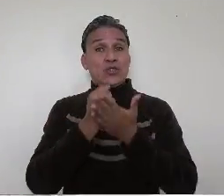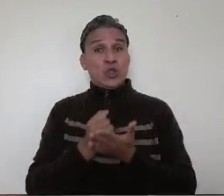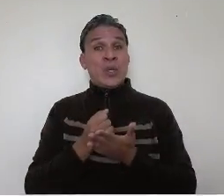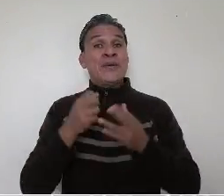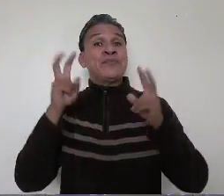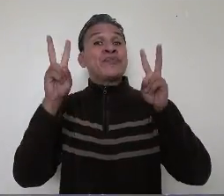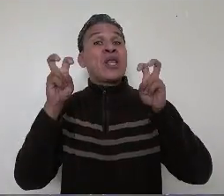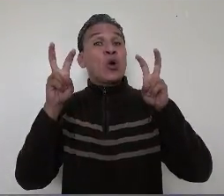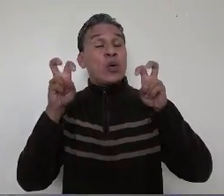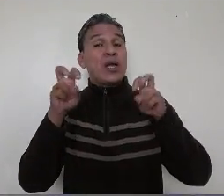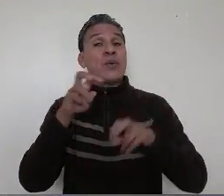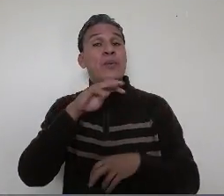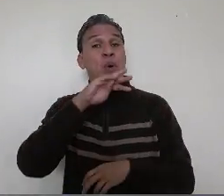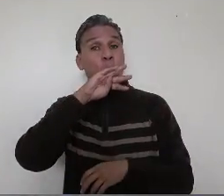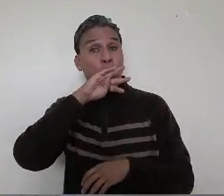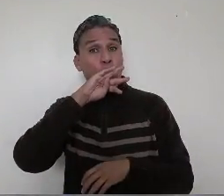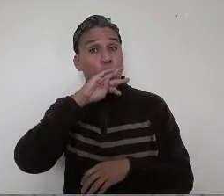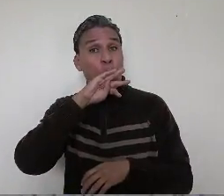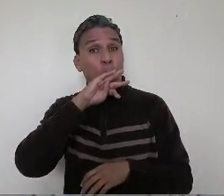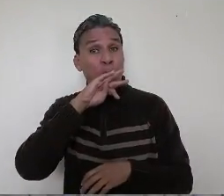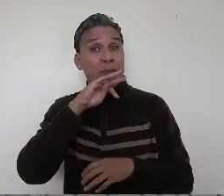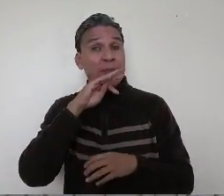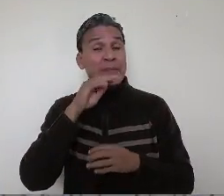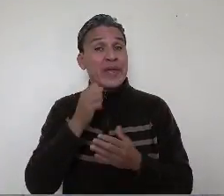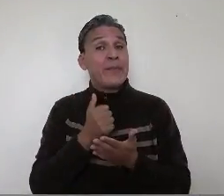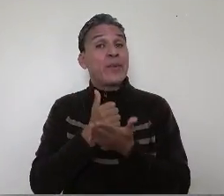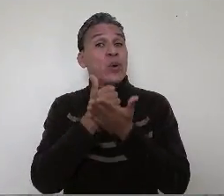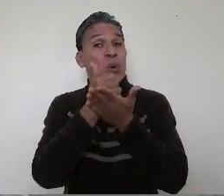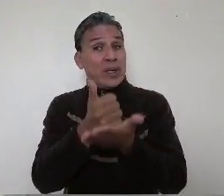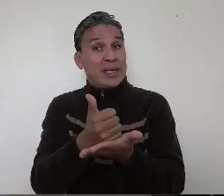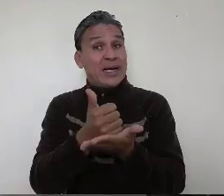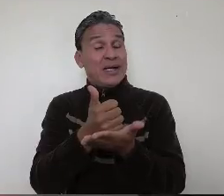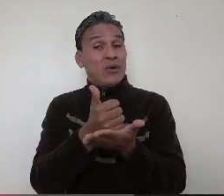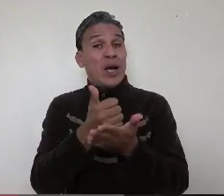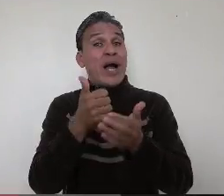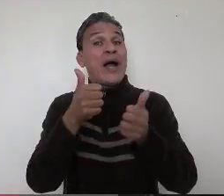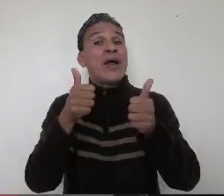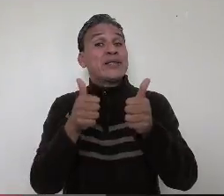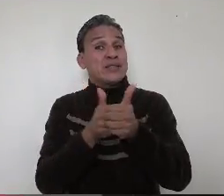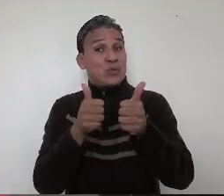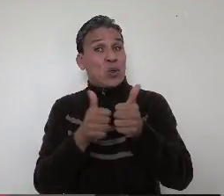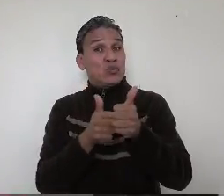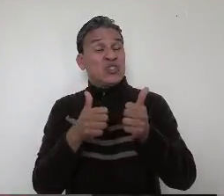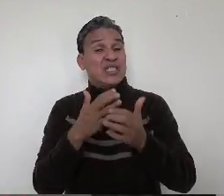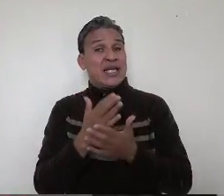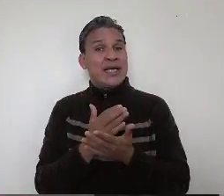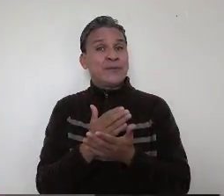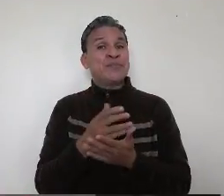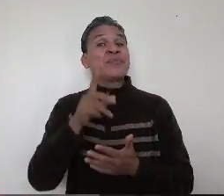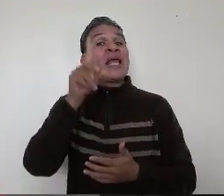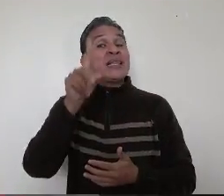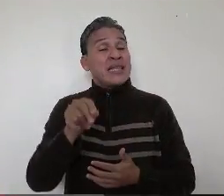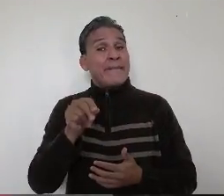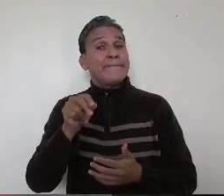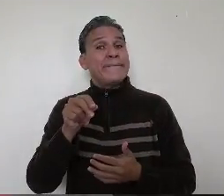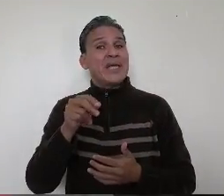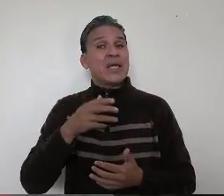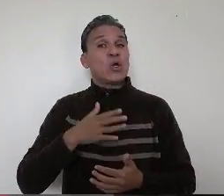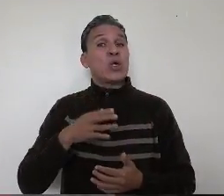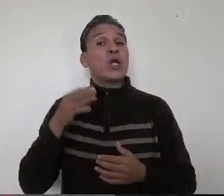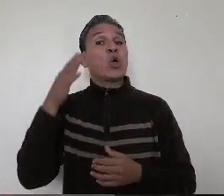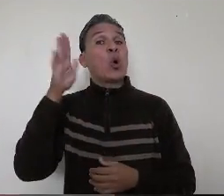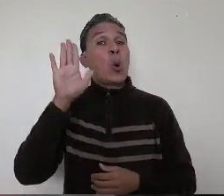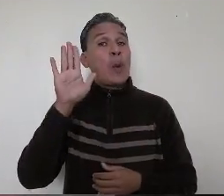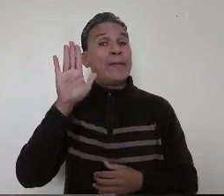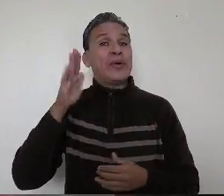auxiliar. Tenemos también otro don con el compromiso de colaborar con la